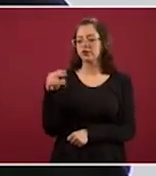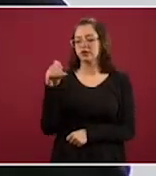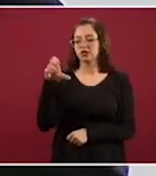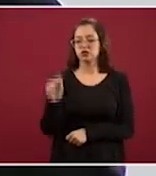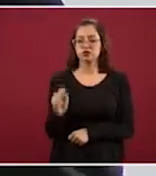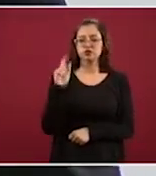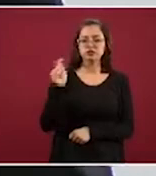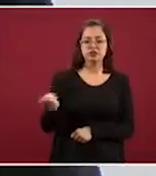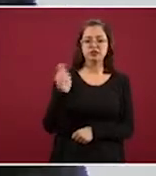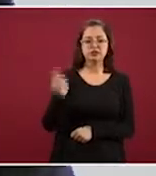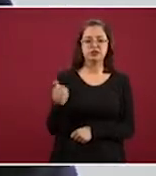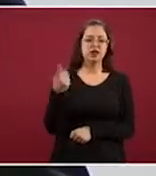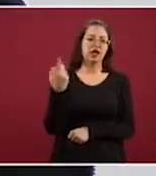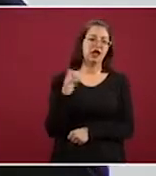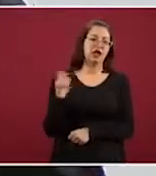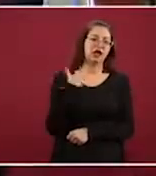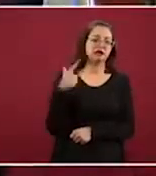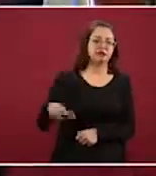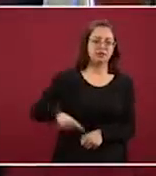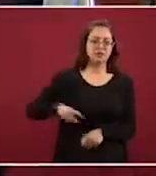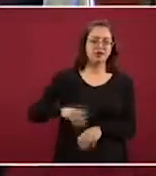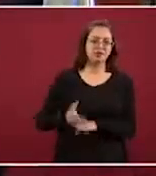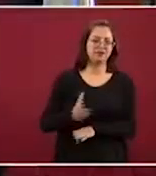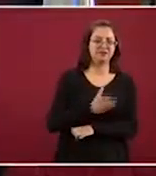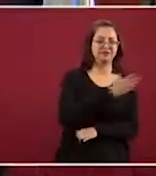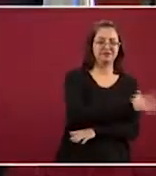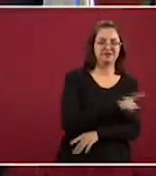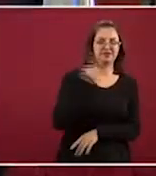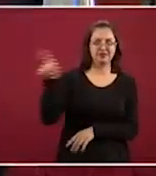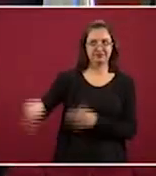que representaba en las anteriores administraciones.